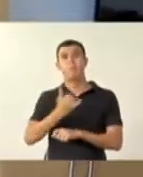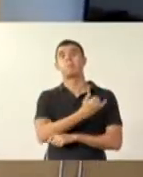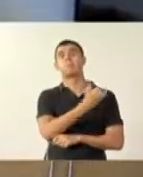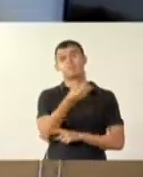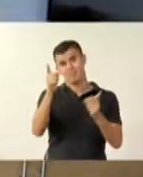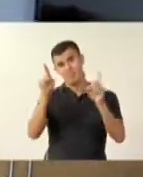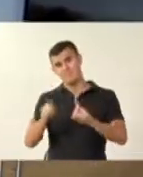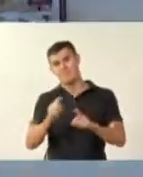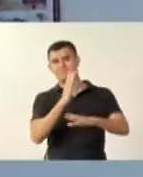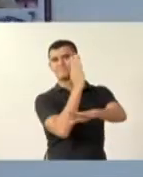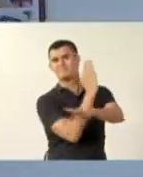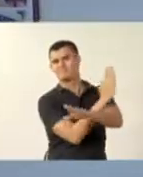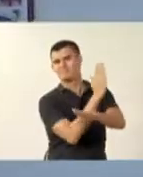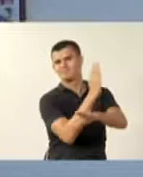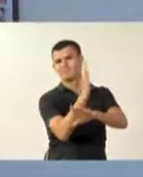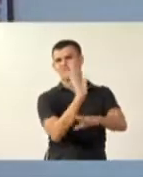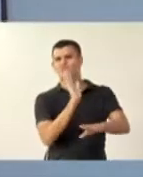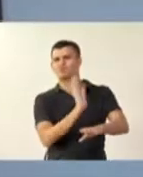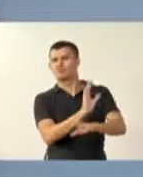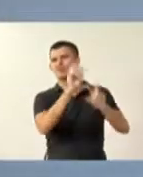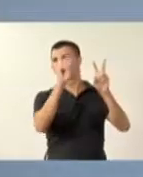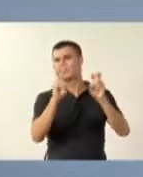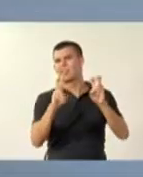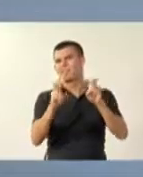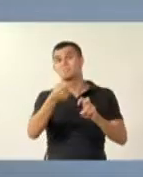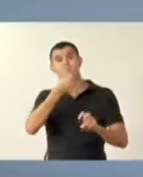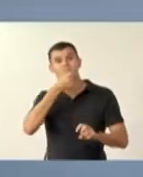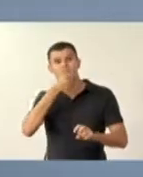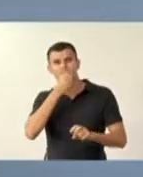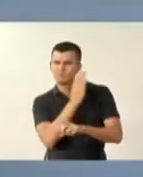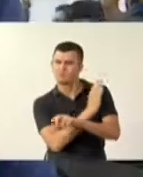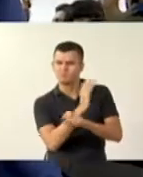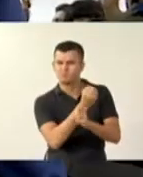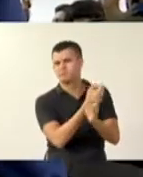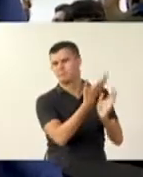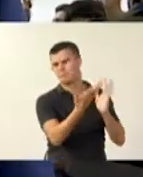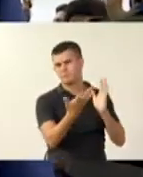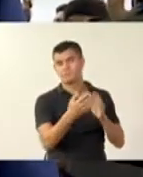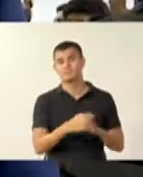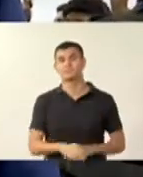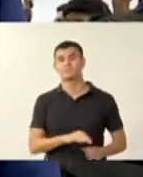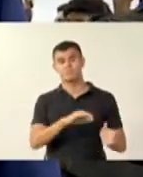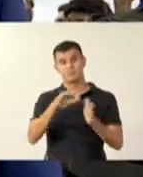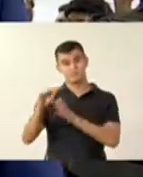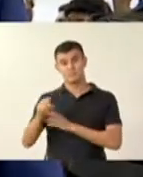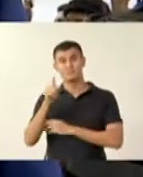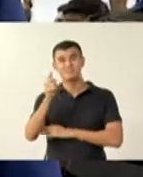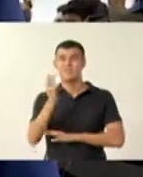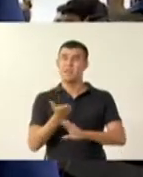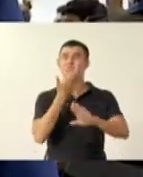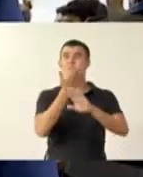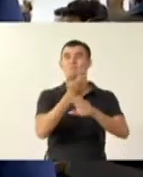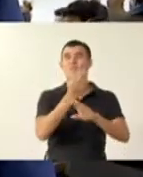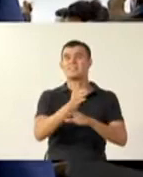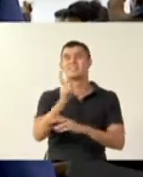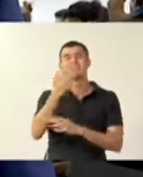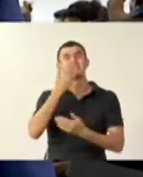por textos impresos y libros relacionados con el tema periodístico. Se hizo esta apuesta por Unimedios,